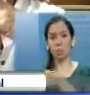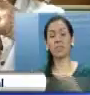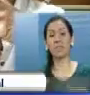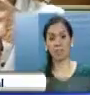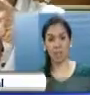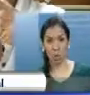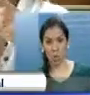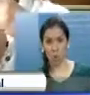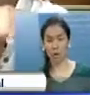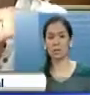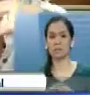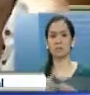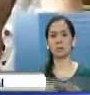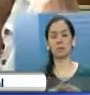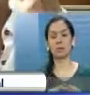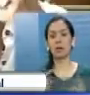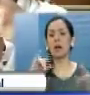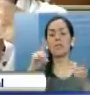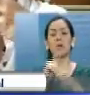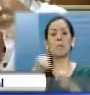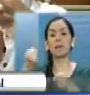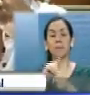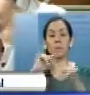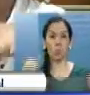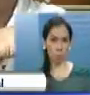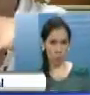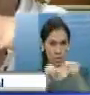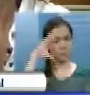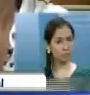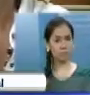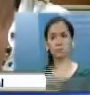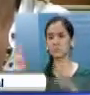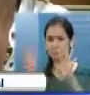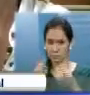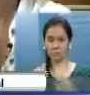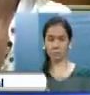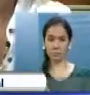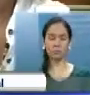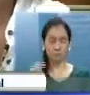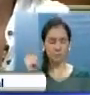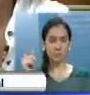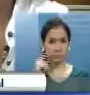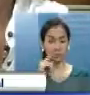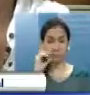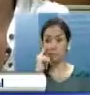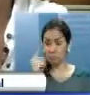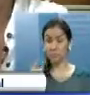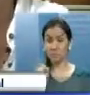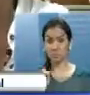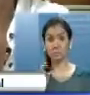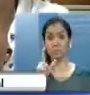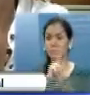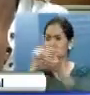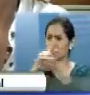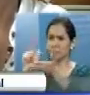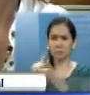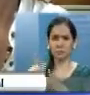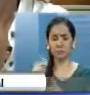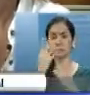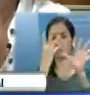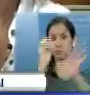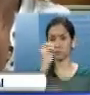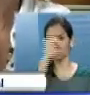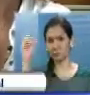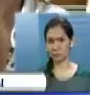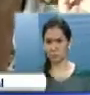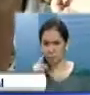vendedores, departamento jurídico, el departamento de seguridad, puede darse cuenta que hay una limpieza de un